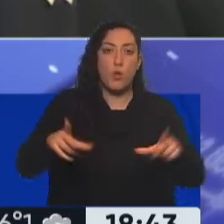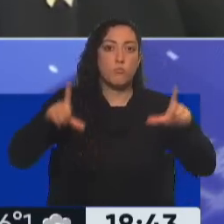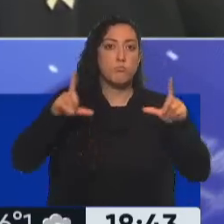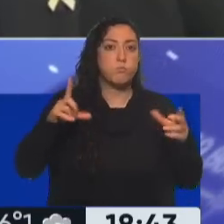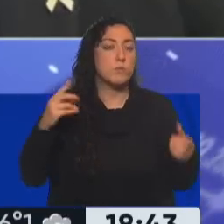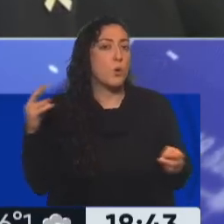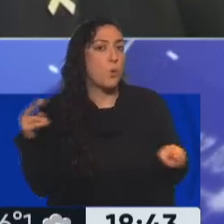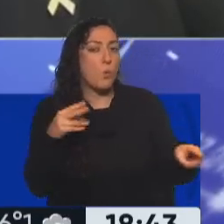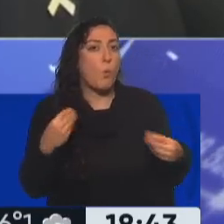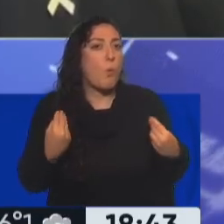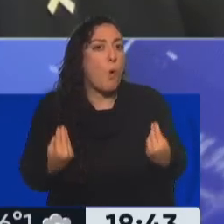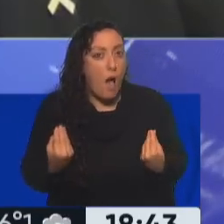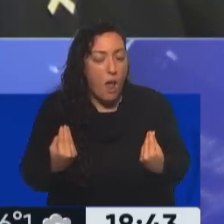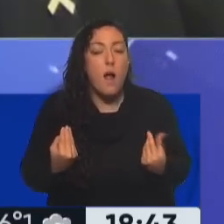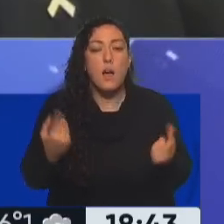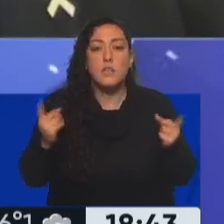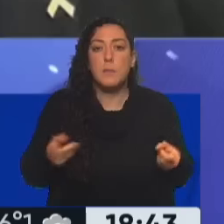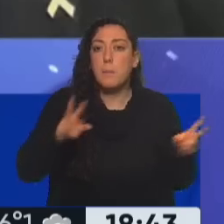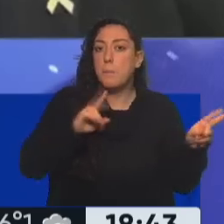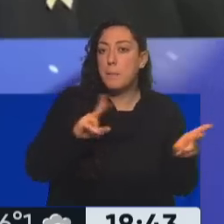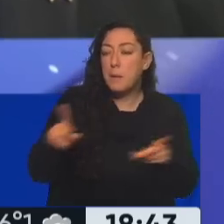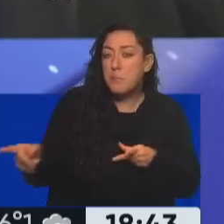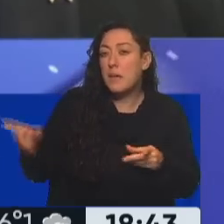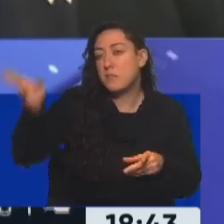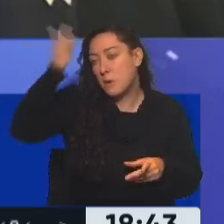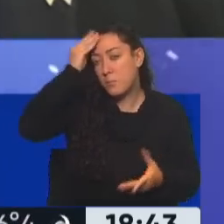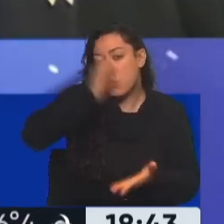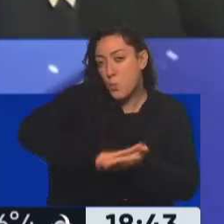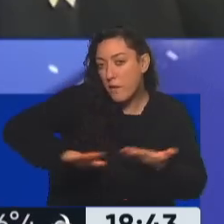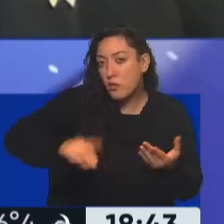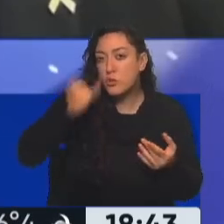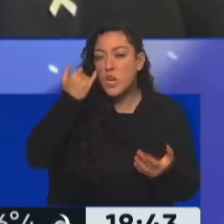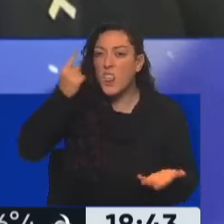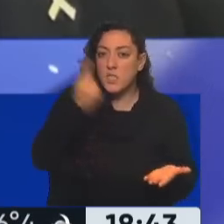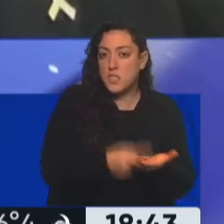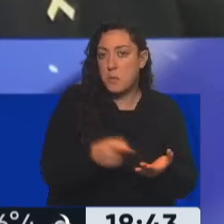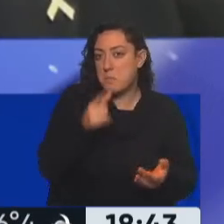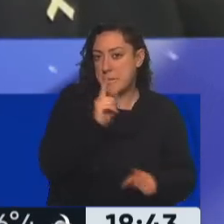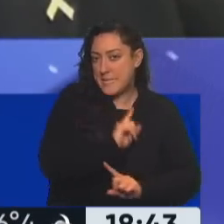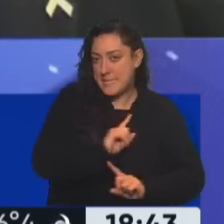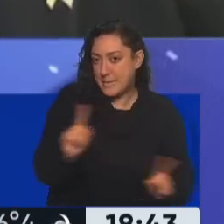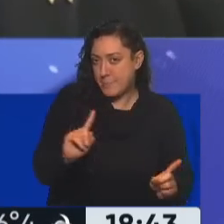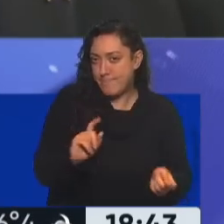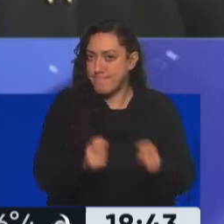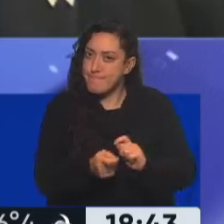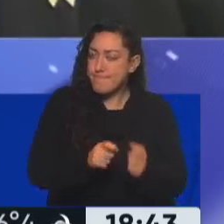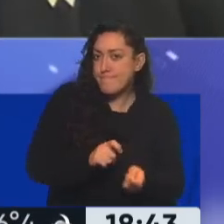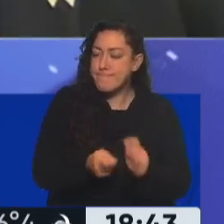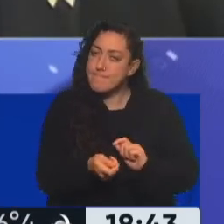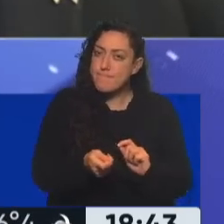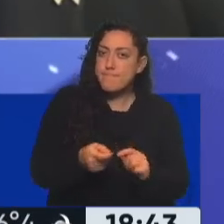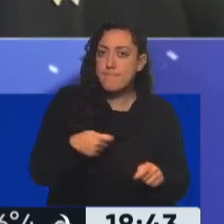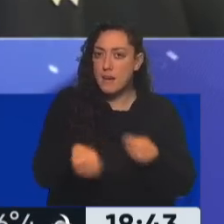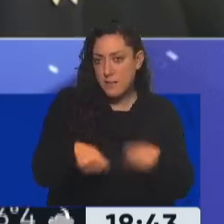esencialmente la política nueva de Trump no parece del todo definida. Evidentemente hay una idea y que esto